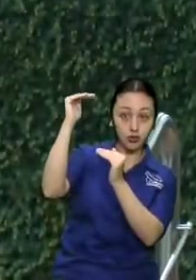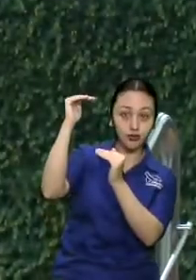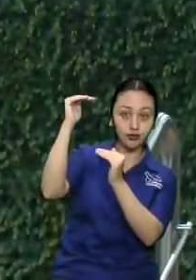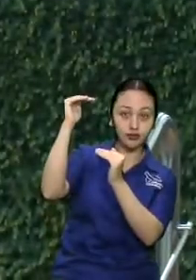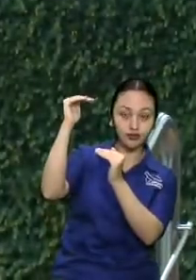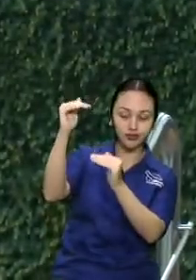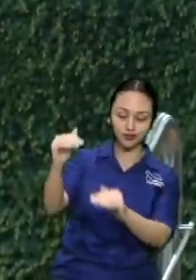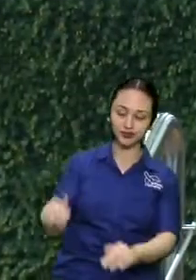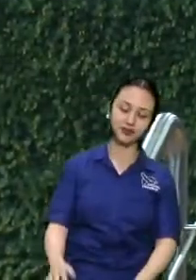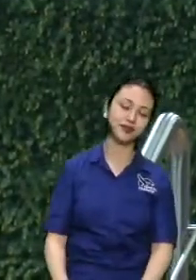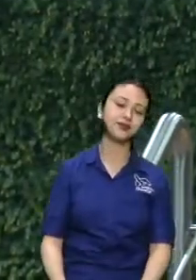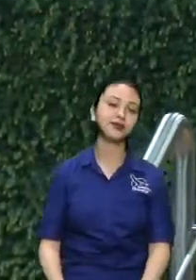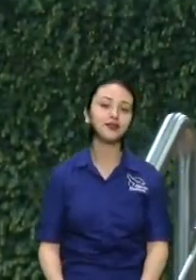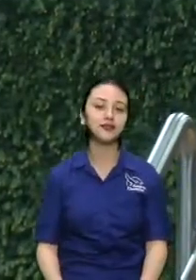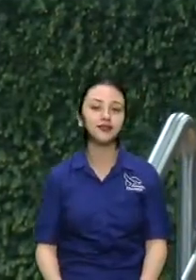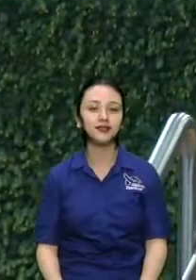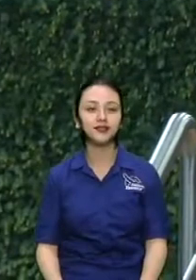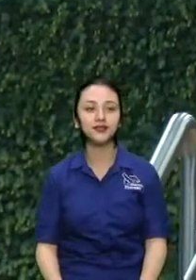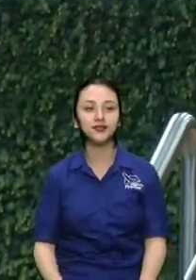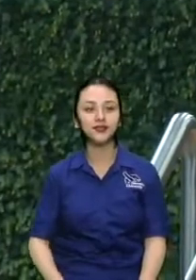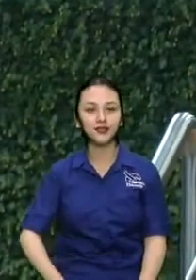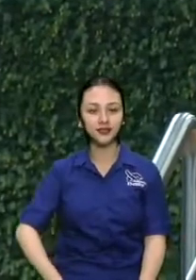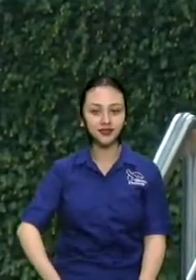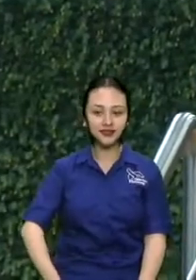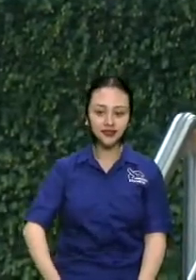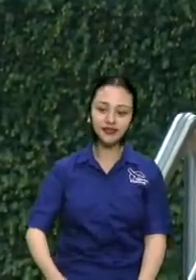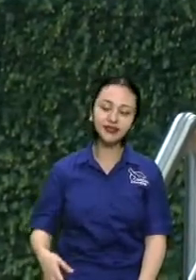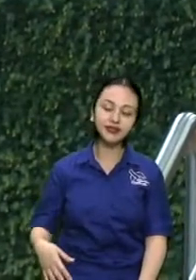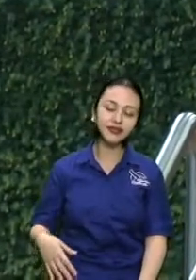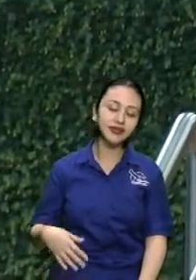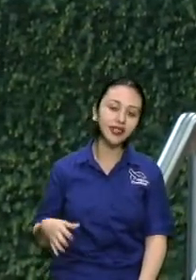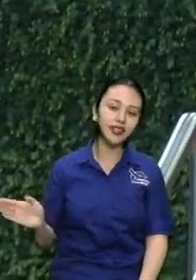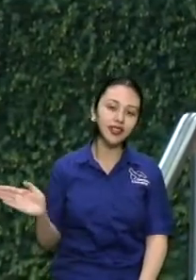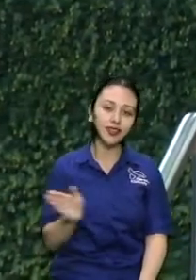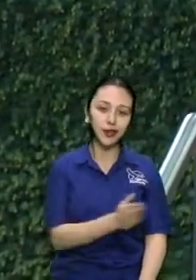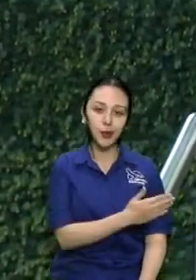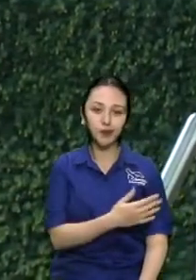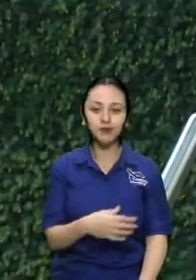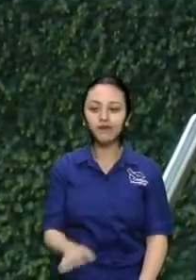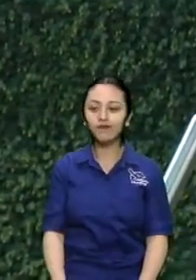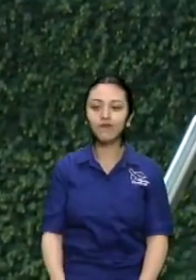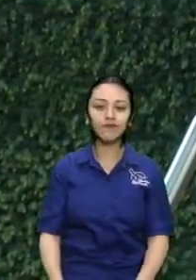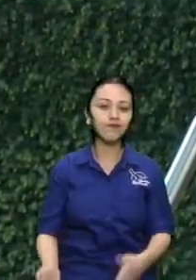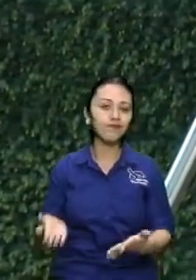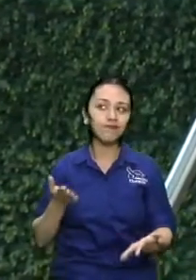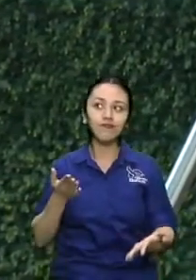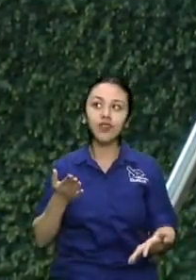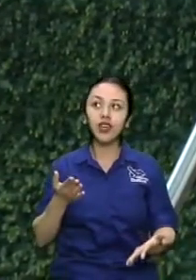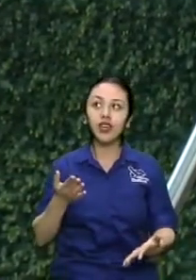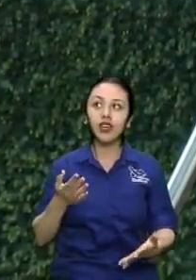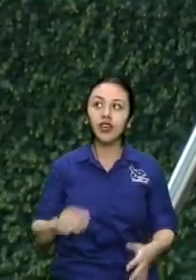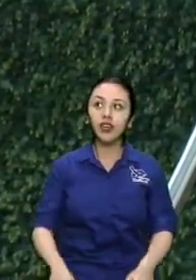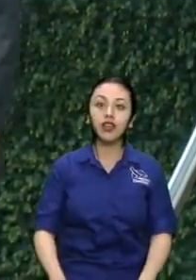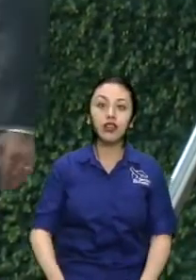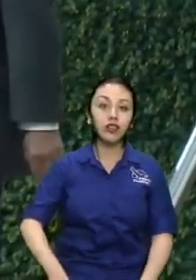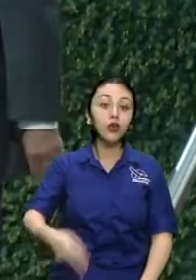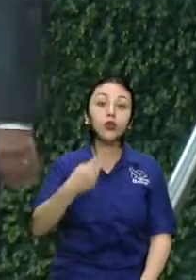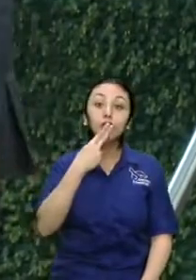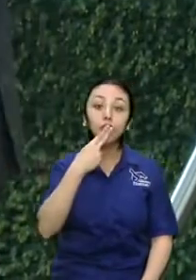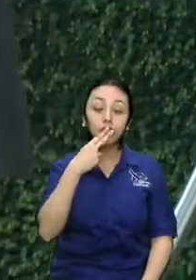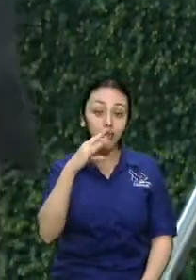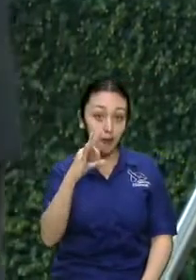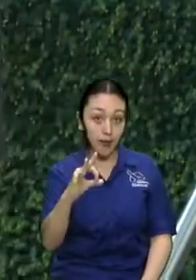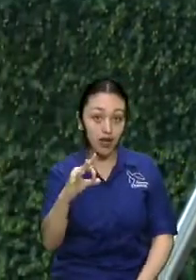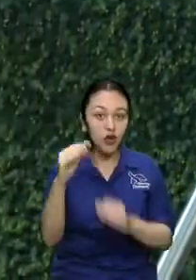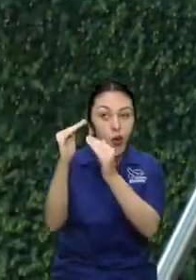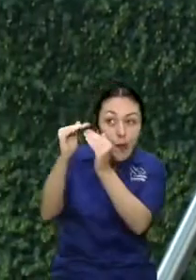¿Alguno de ustedes estuvo estudiando y su hermano mayor estudiaba en la misma escuela? Ah, hermano, no se sentía gallito porque,